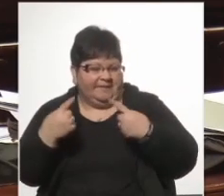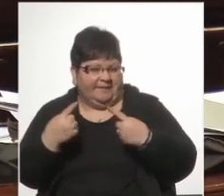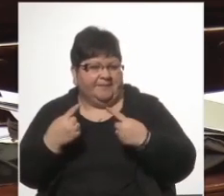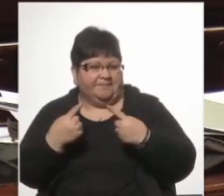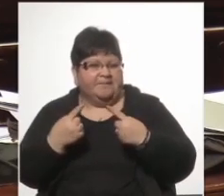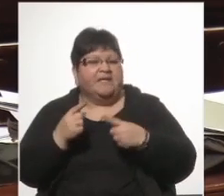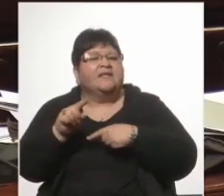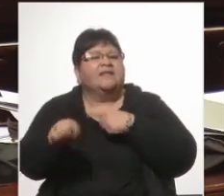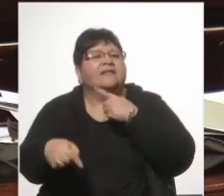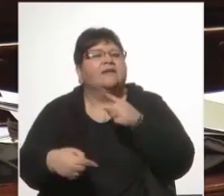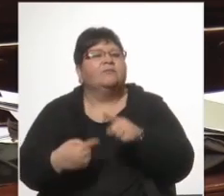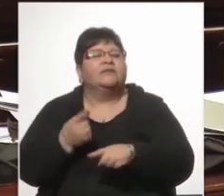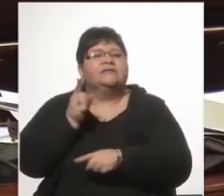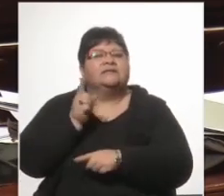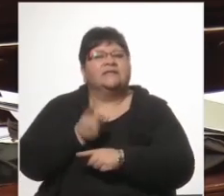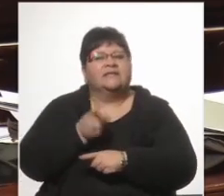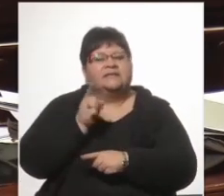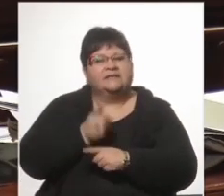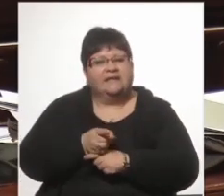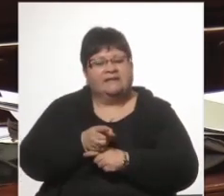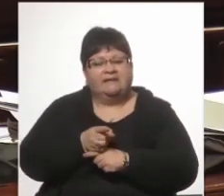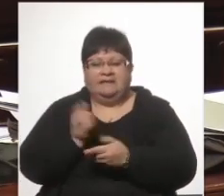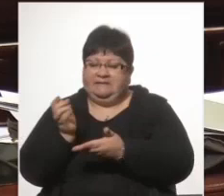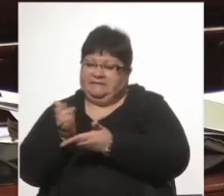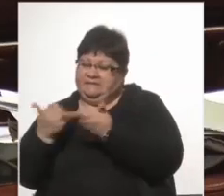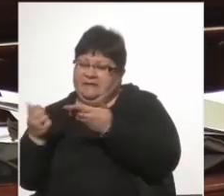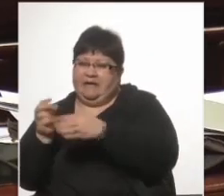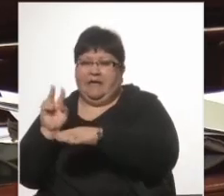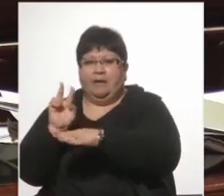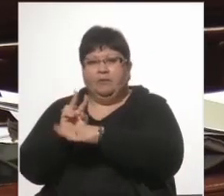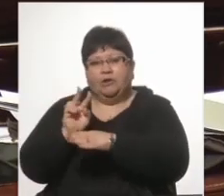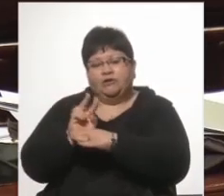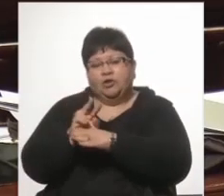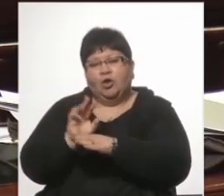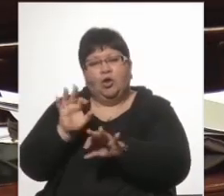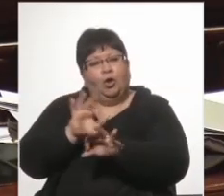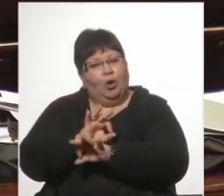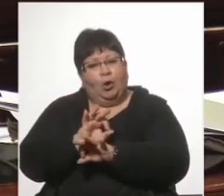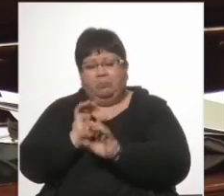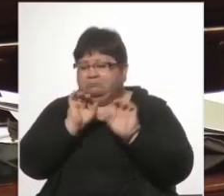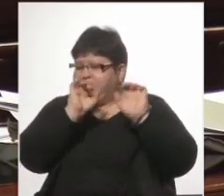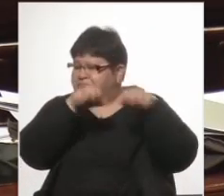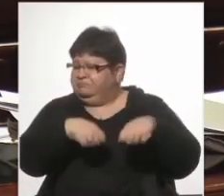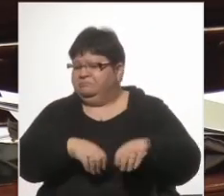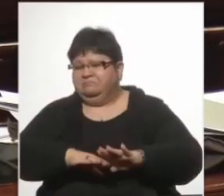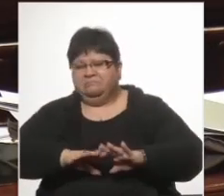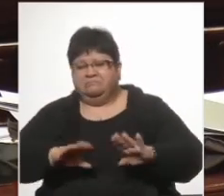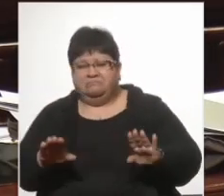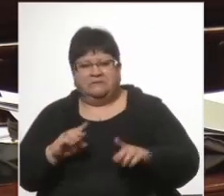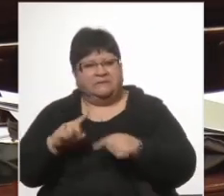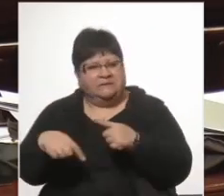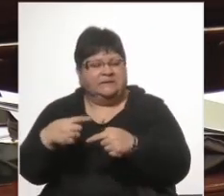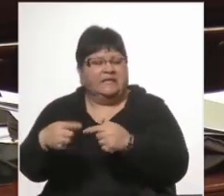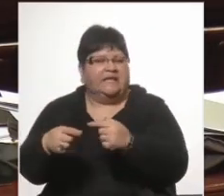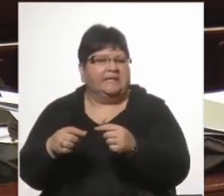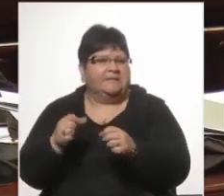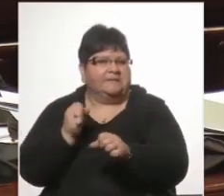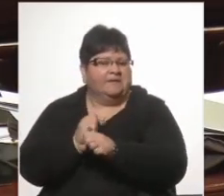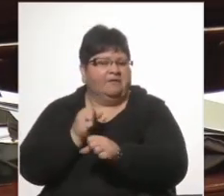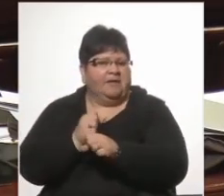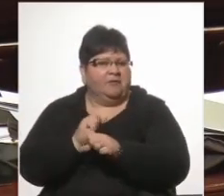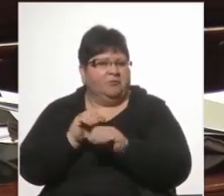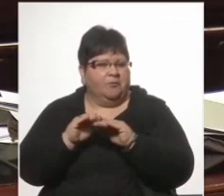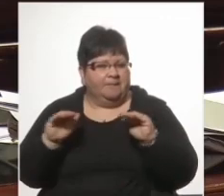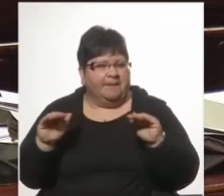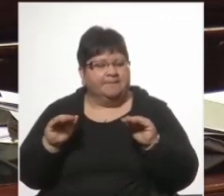se decidirá el allanamiento de los fueros o no ser lugar al pedido de desafuero. Claro es que las cámaras deberán proceder según ciertas